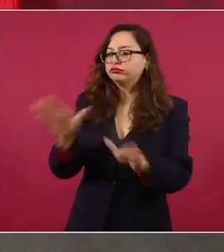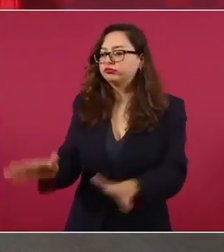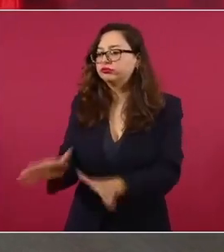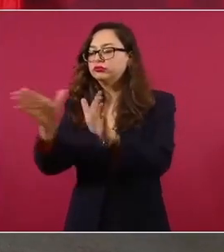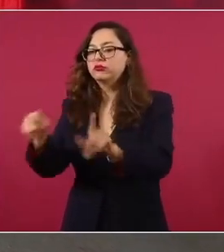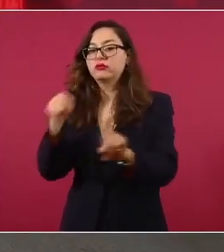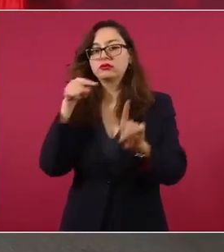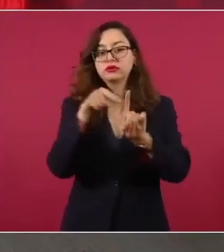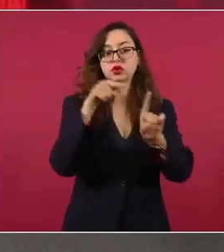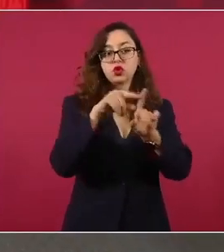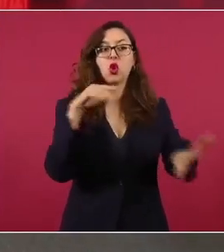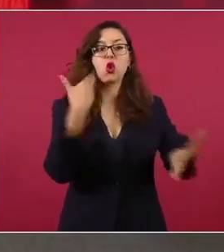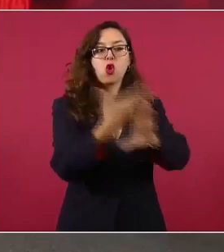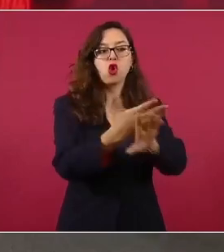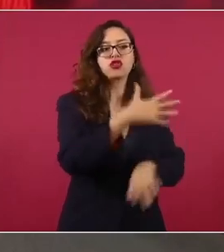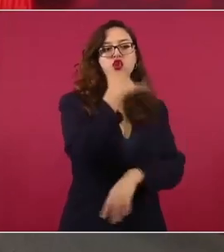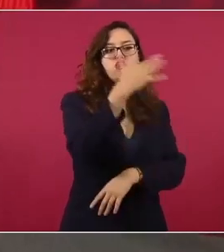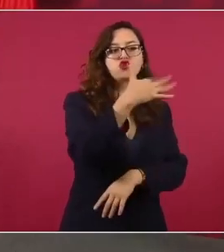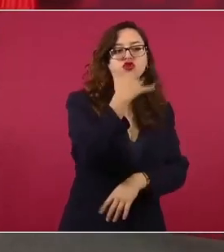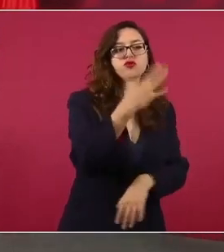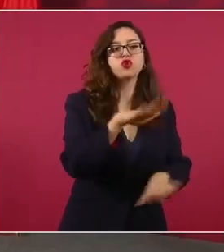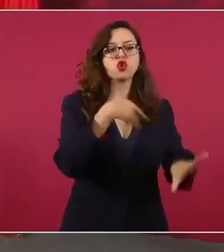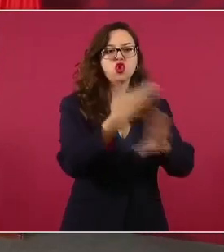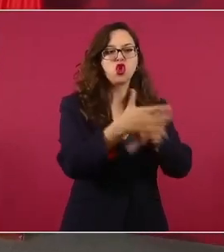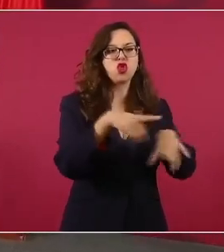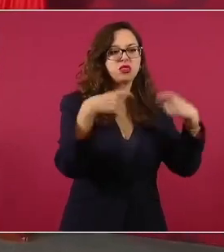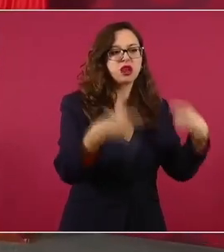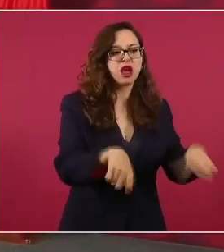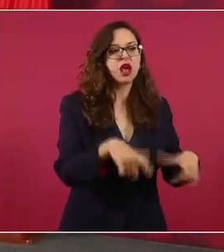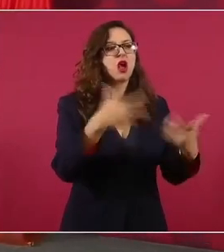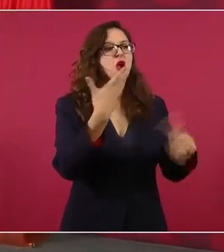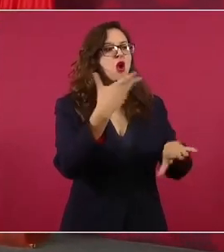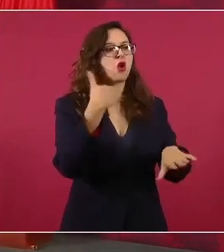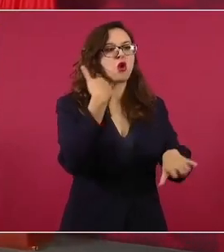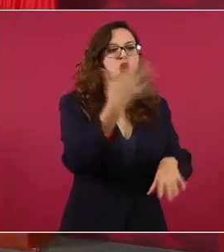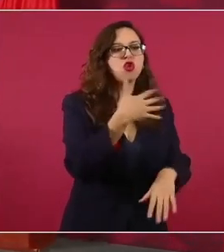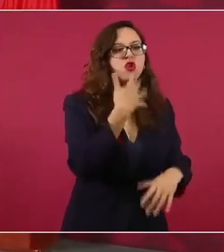corruptos, no de los antidemocráticos.